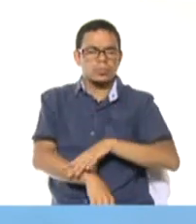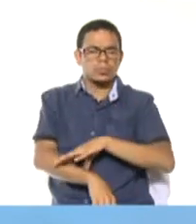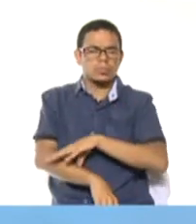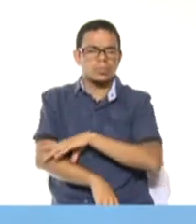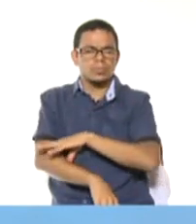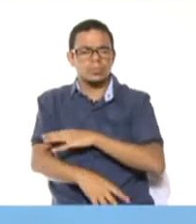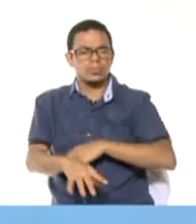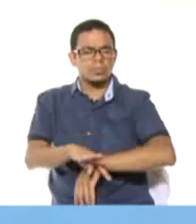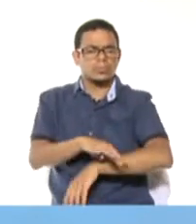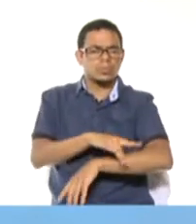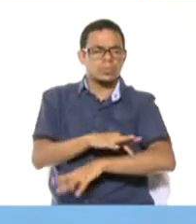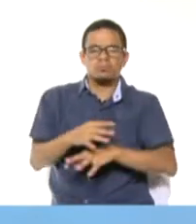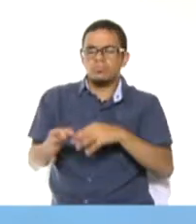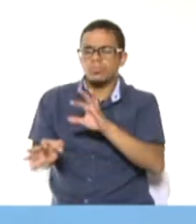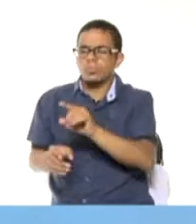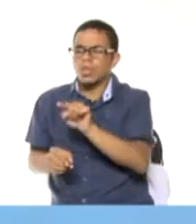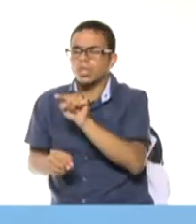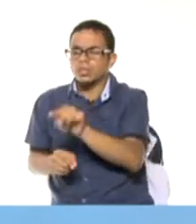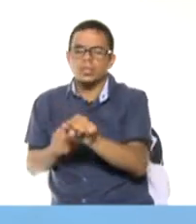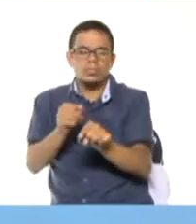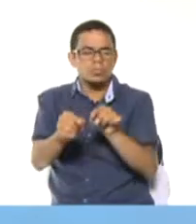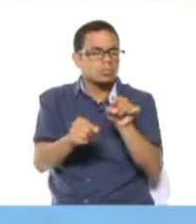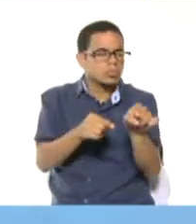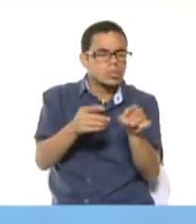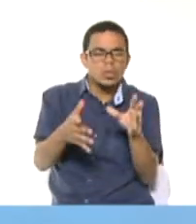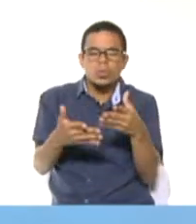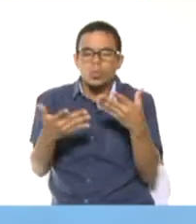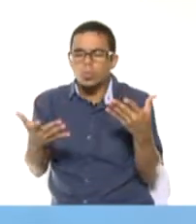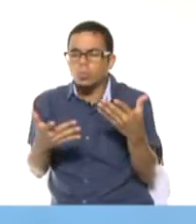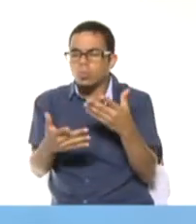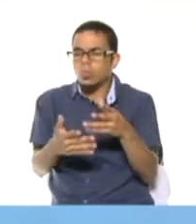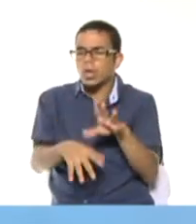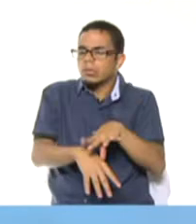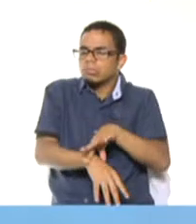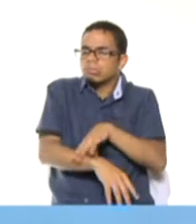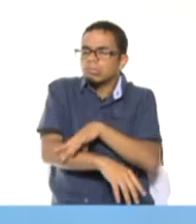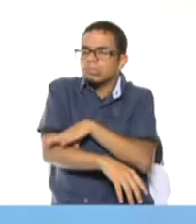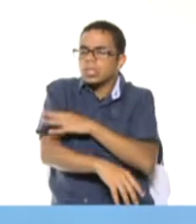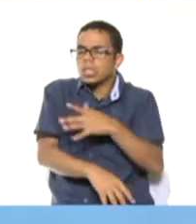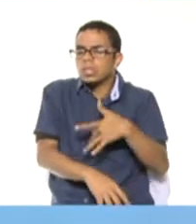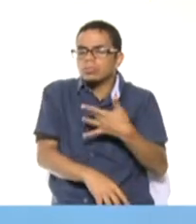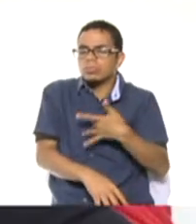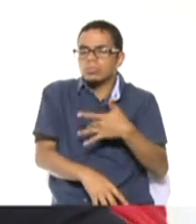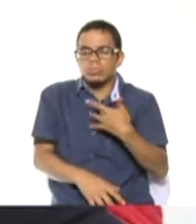él identifique qué objeto escucha. En este caso,